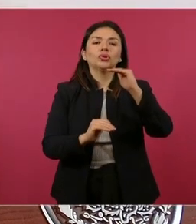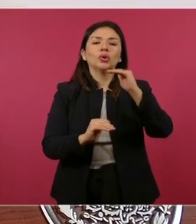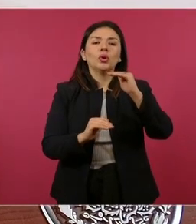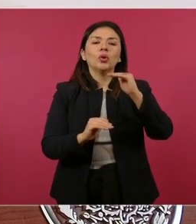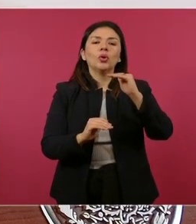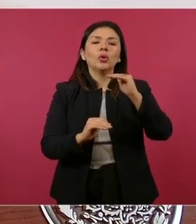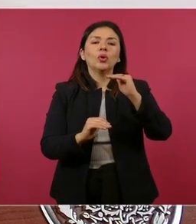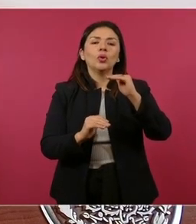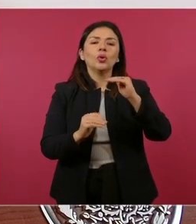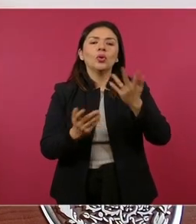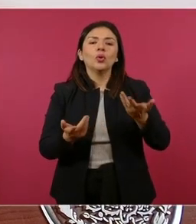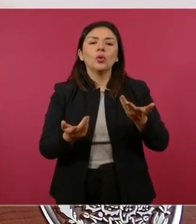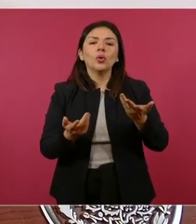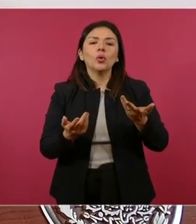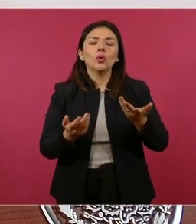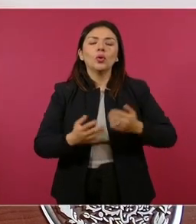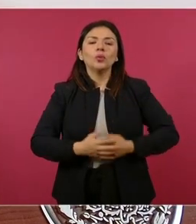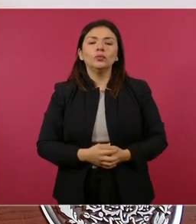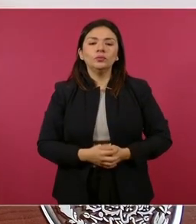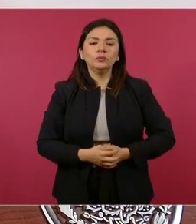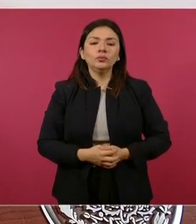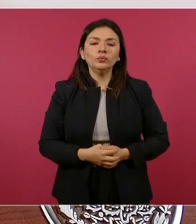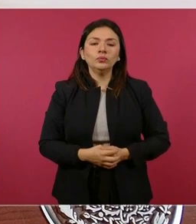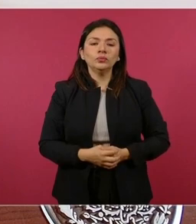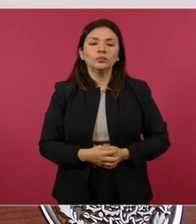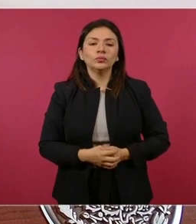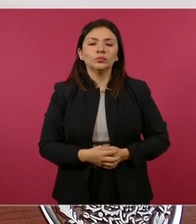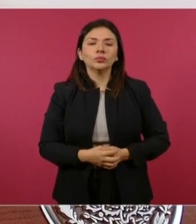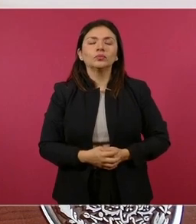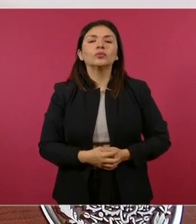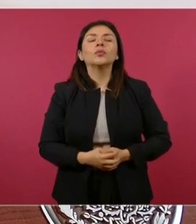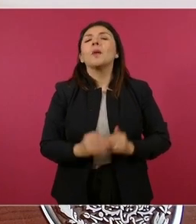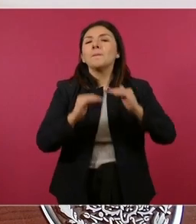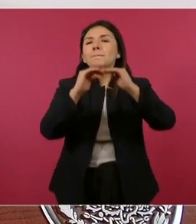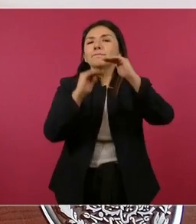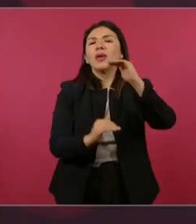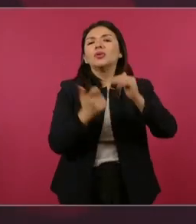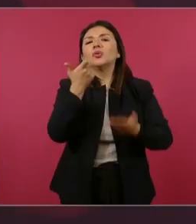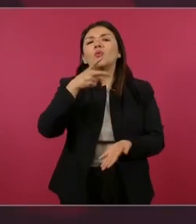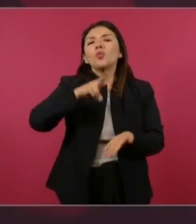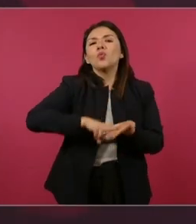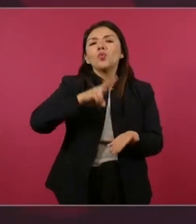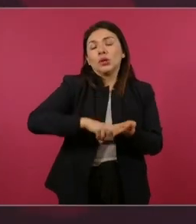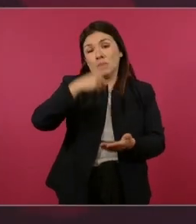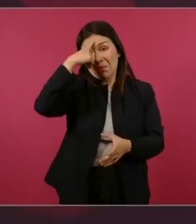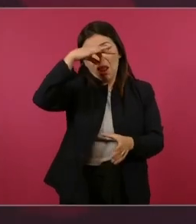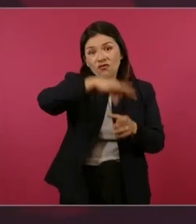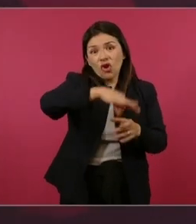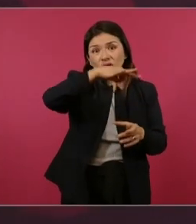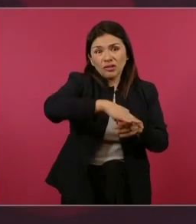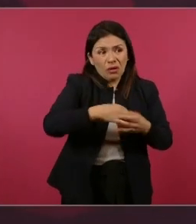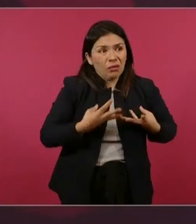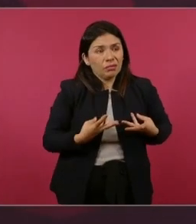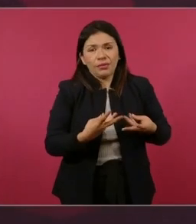de los costos de las elecciones,